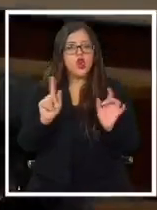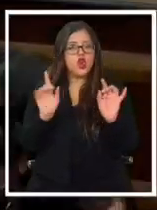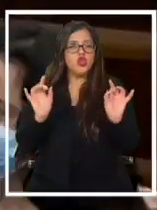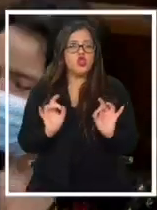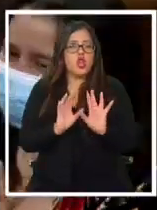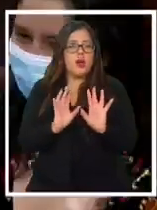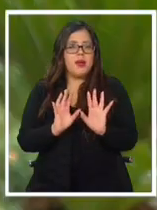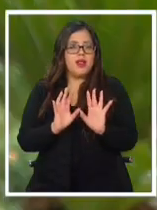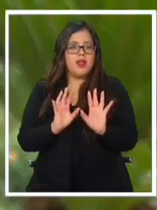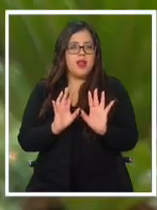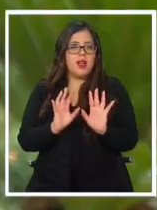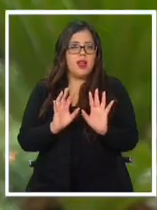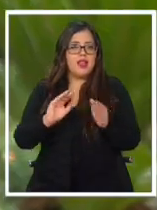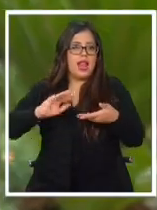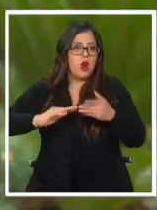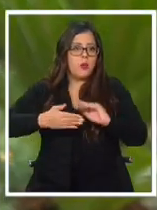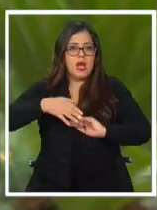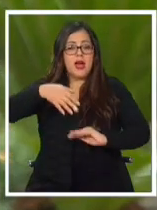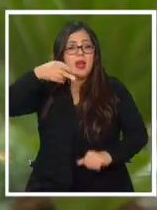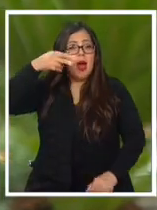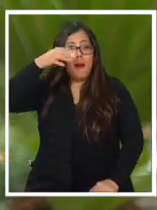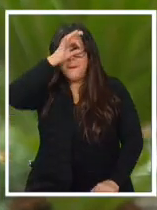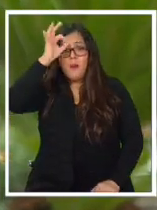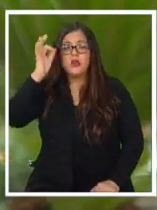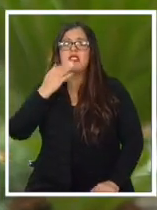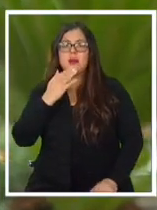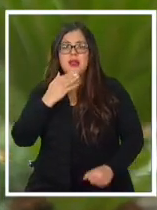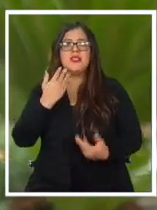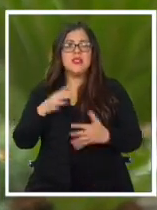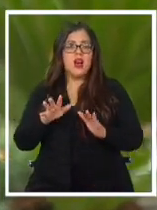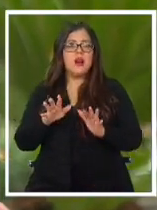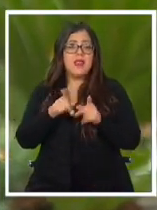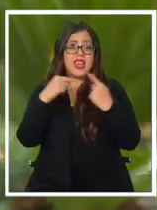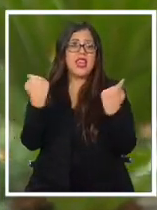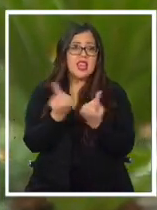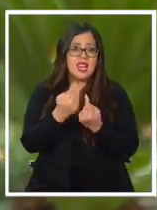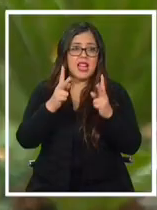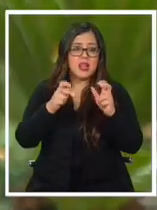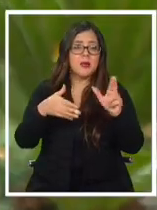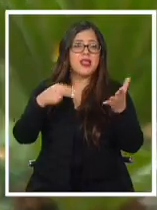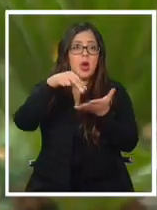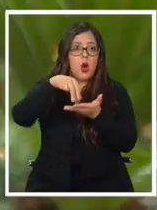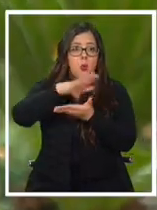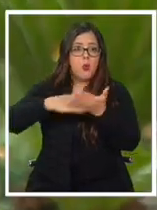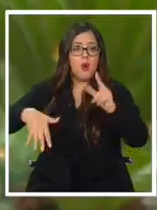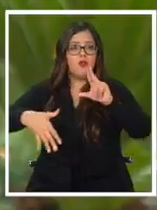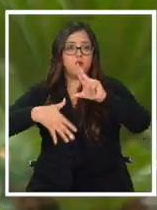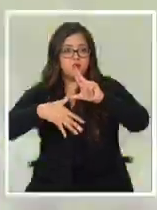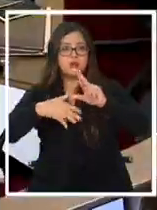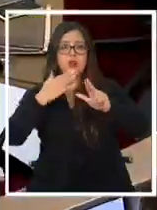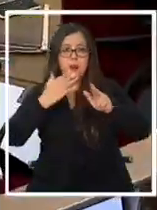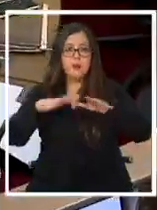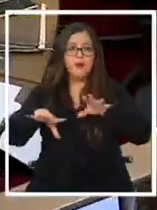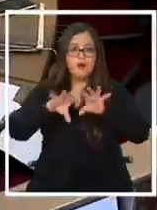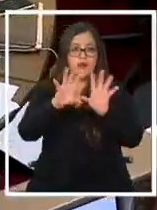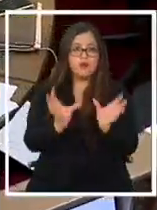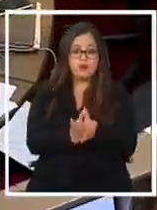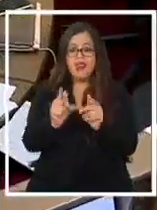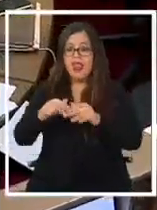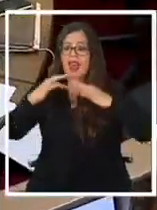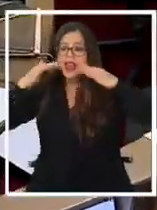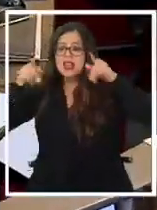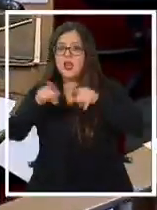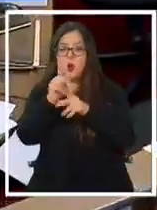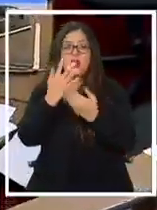mundo mapuche, solo sucede a gran parte de los pueblos originarios de América Latina y es una movilización también global. La alegría por